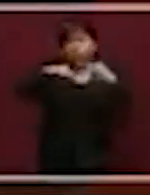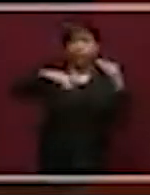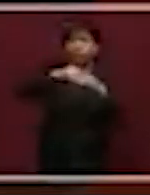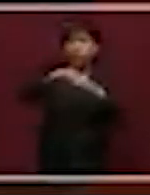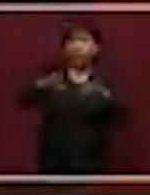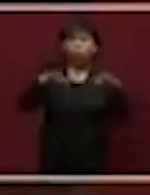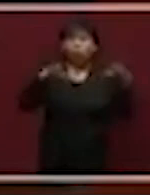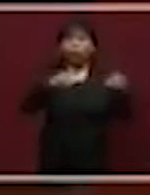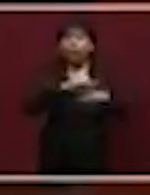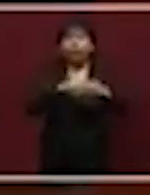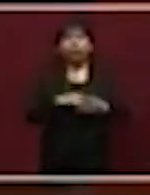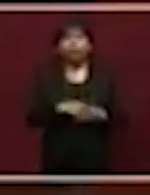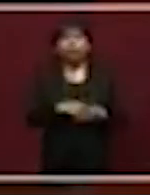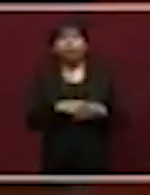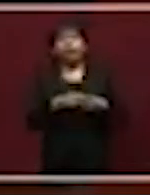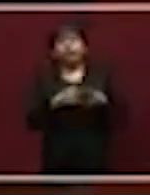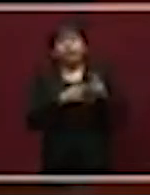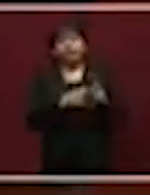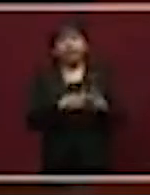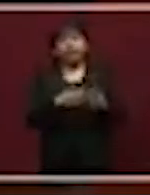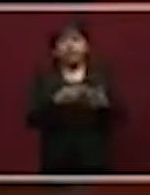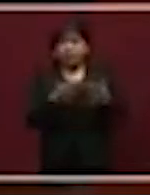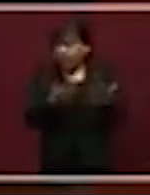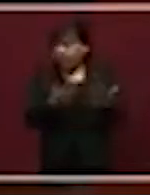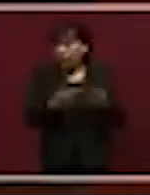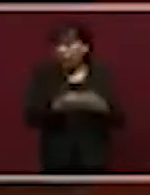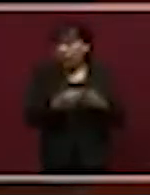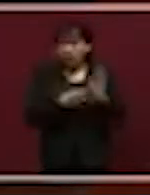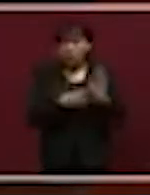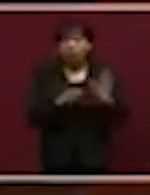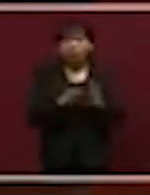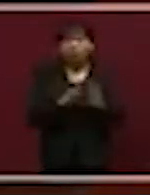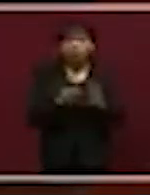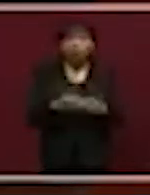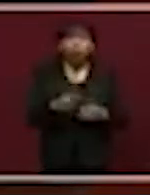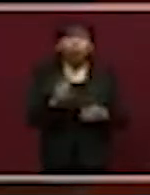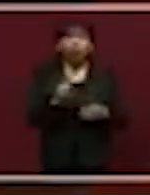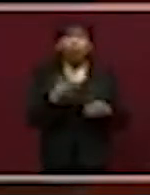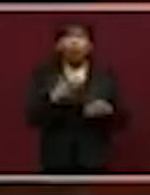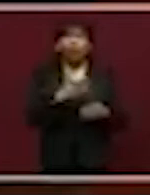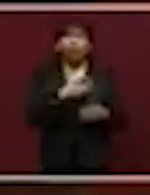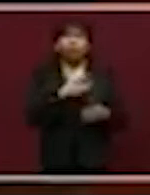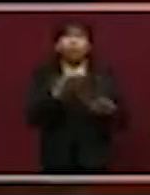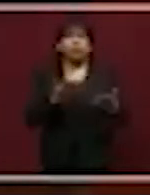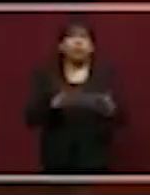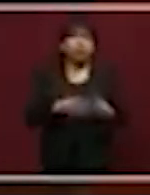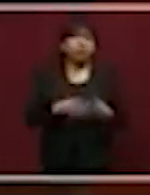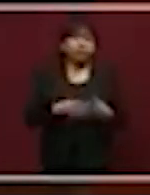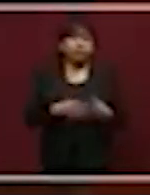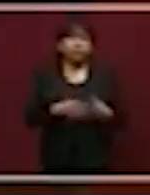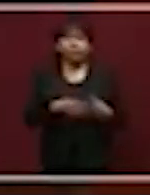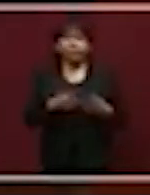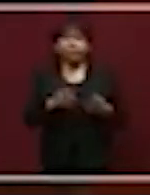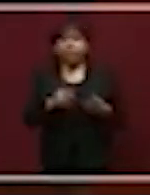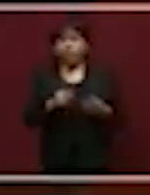generalizado, ¿no? Sino son casos que se contienen en el preciso momento. ¿Cómo se contienen? Cuando alguien tiene síntomas,